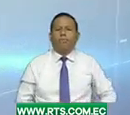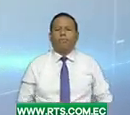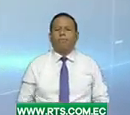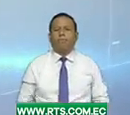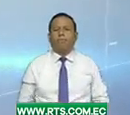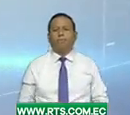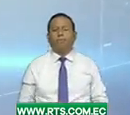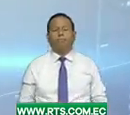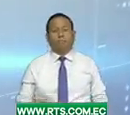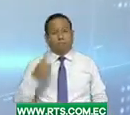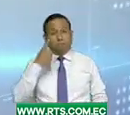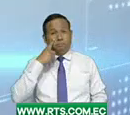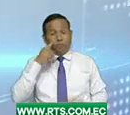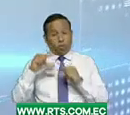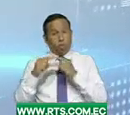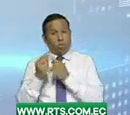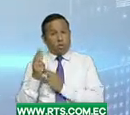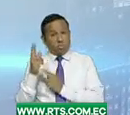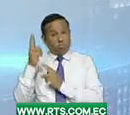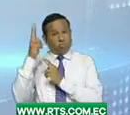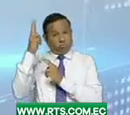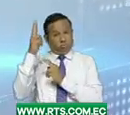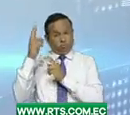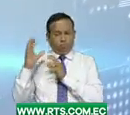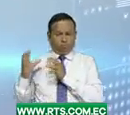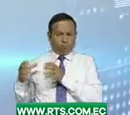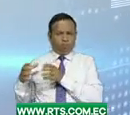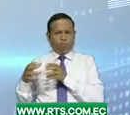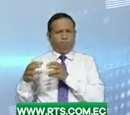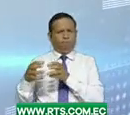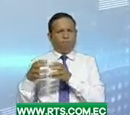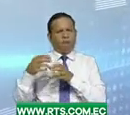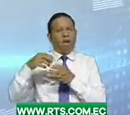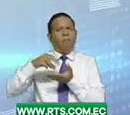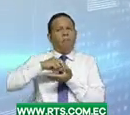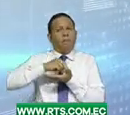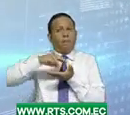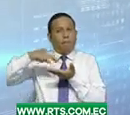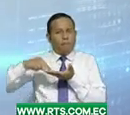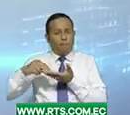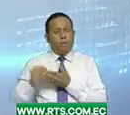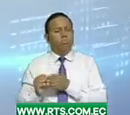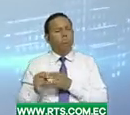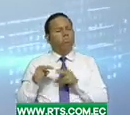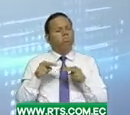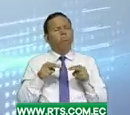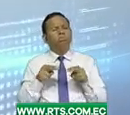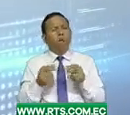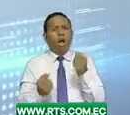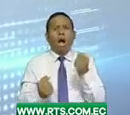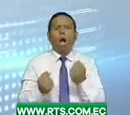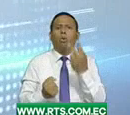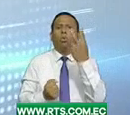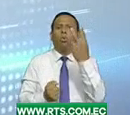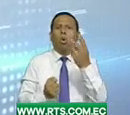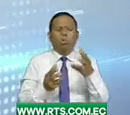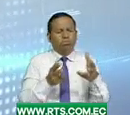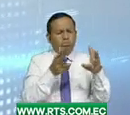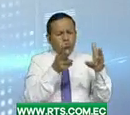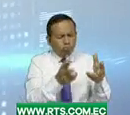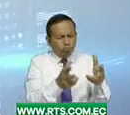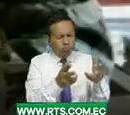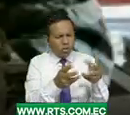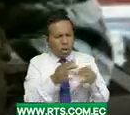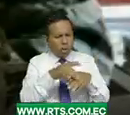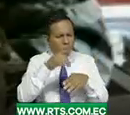Efectivos del batallón de selva Tunguragua de la Brigada de Selva Napo encontraron 2 camiones abandonados, por lo que procedieron a registrarlos.